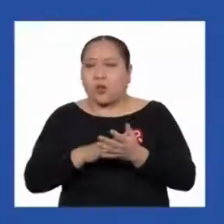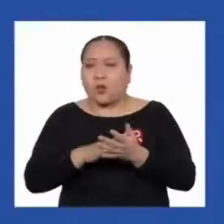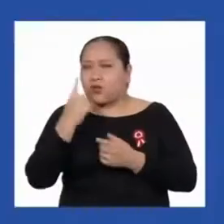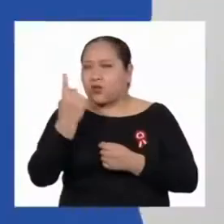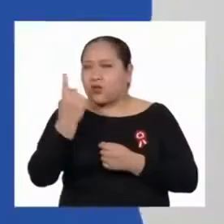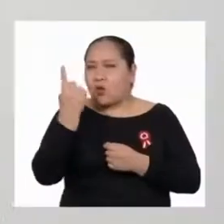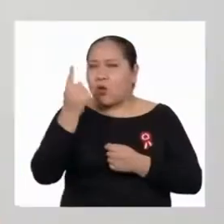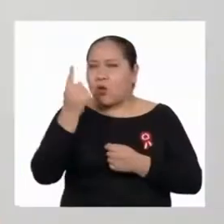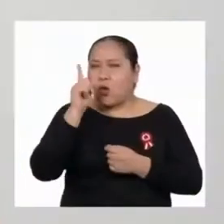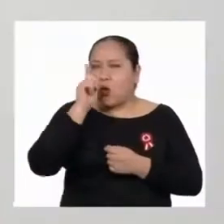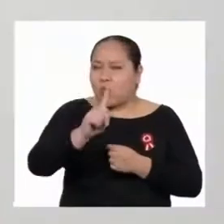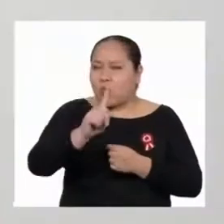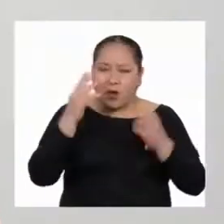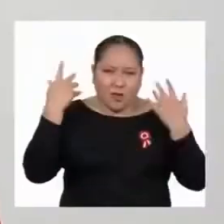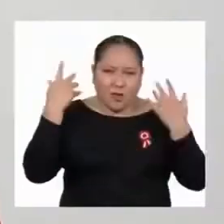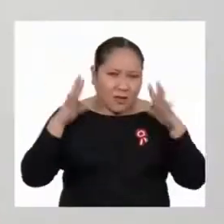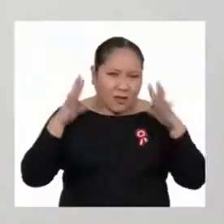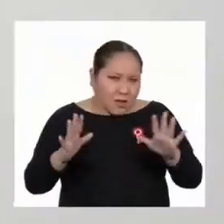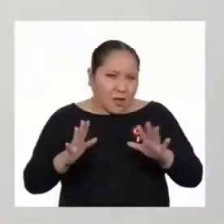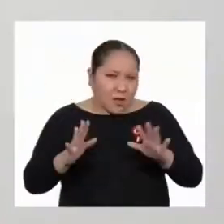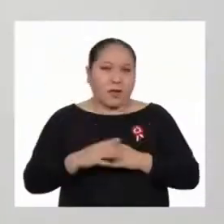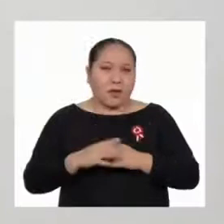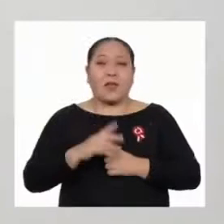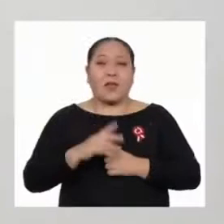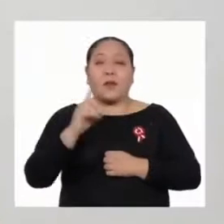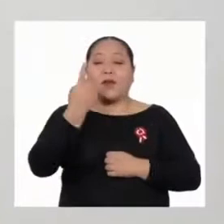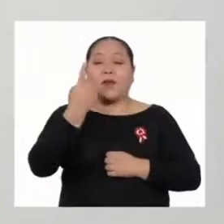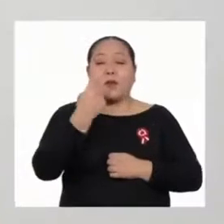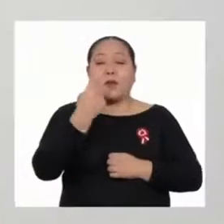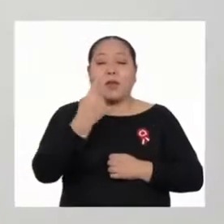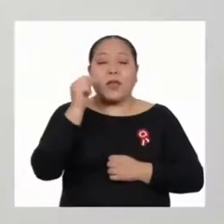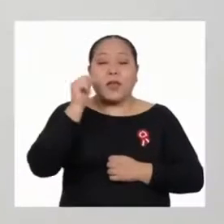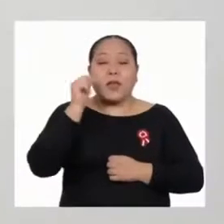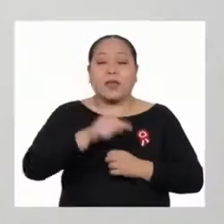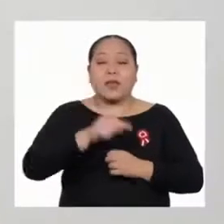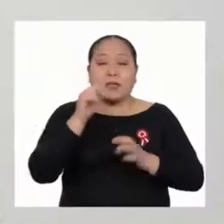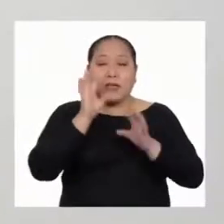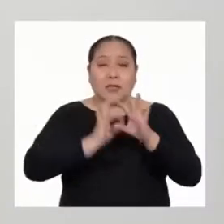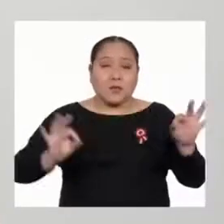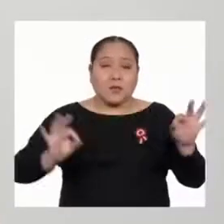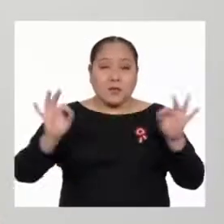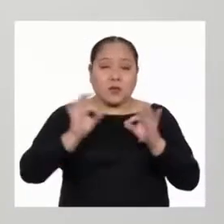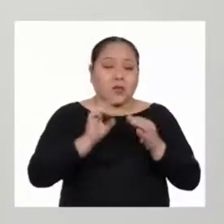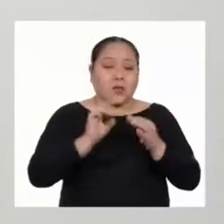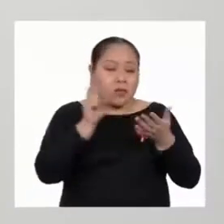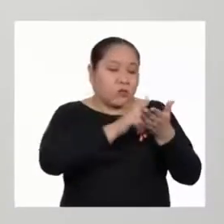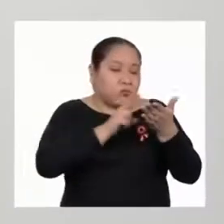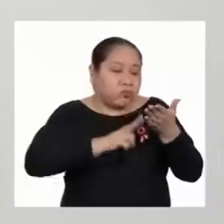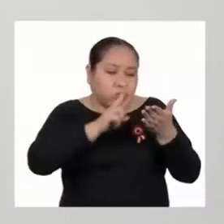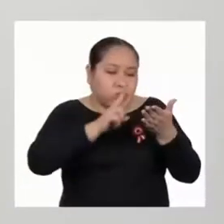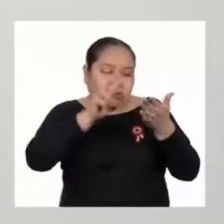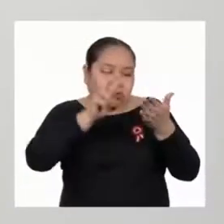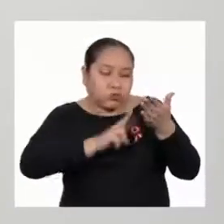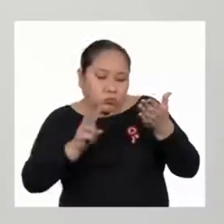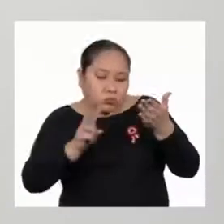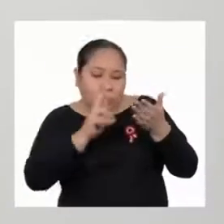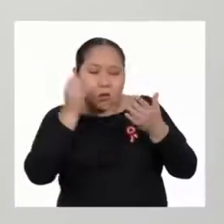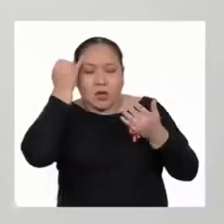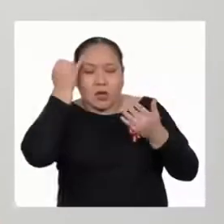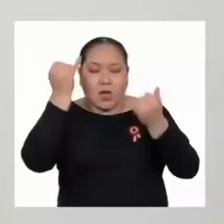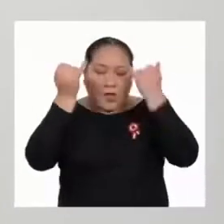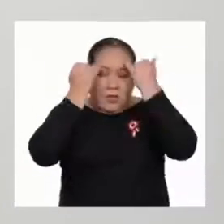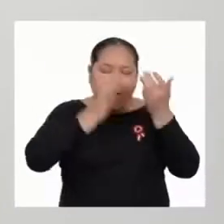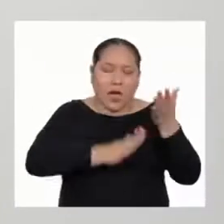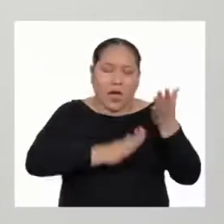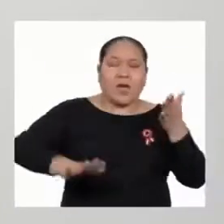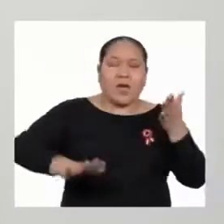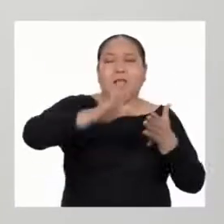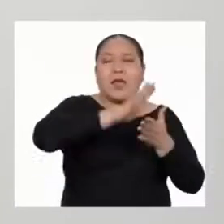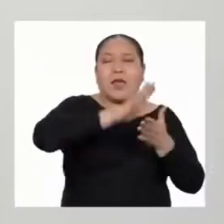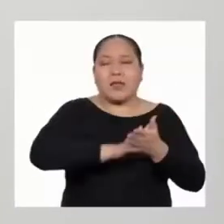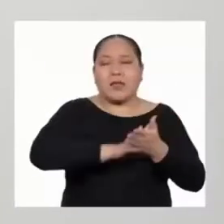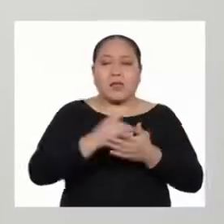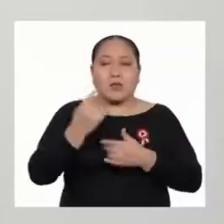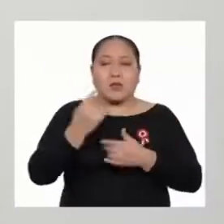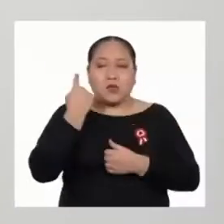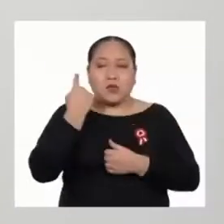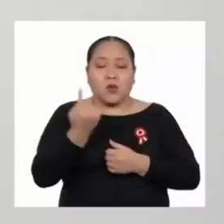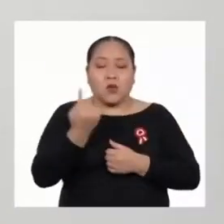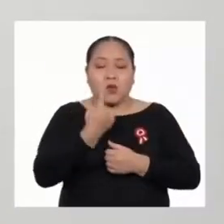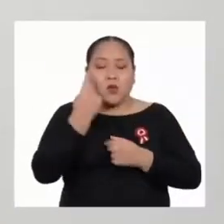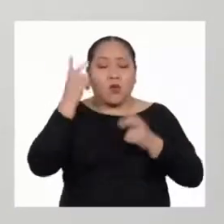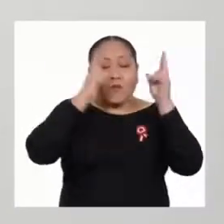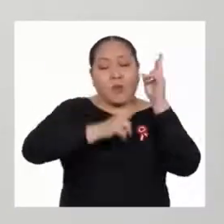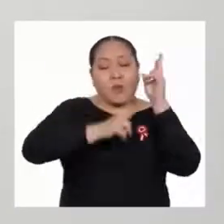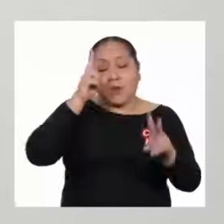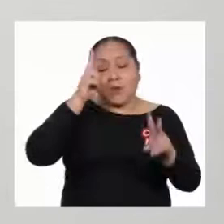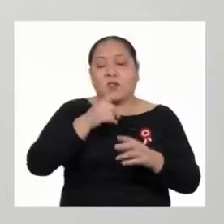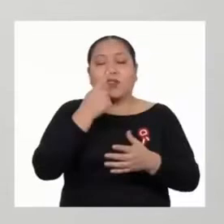una? La primera fue muy importante porque nos permitió tener una idea general del texto. Fuimos detectando de qué